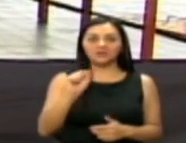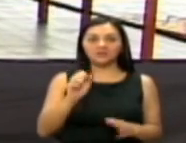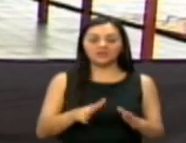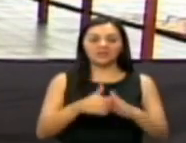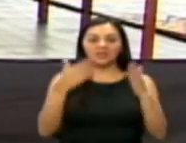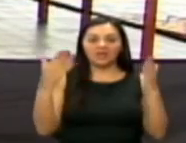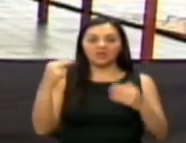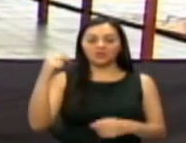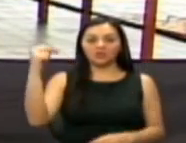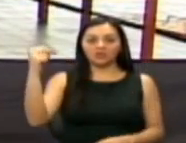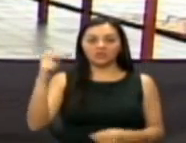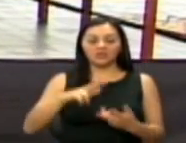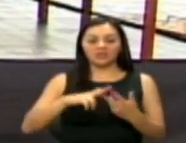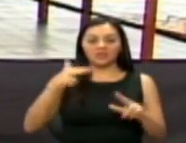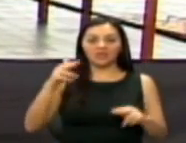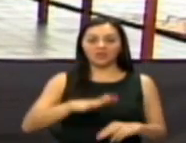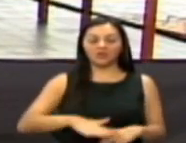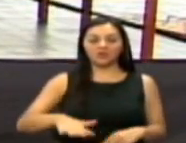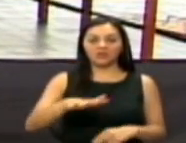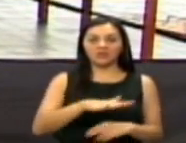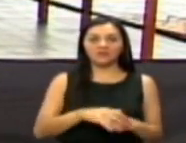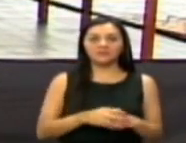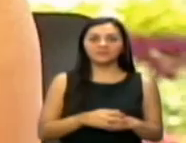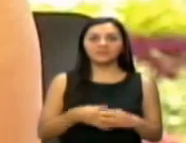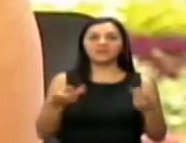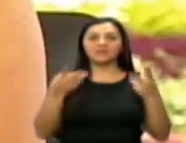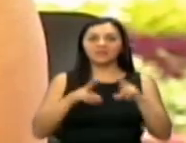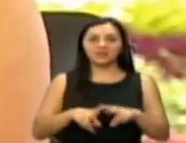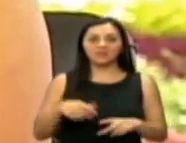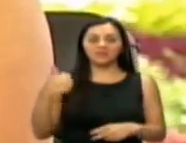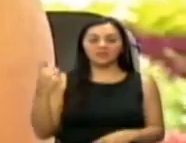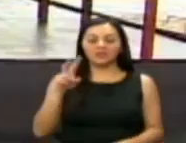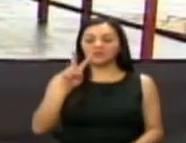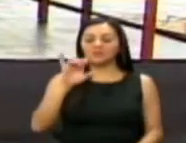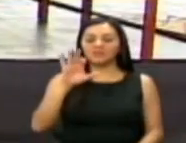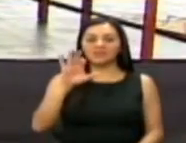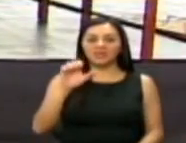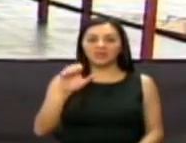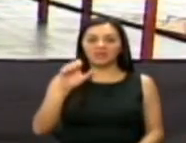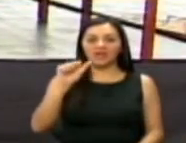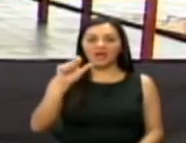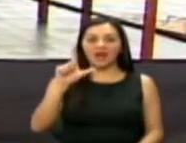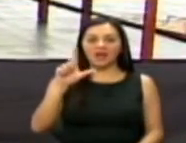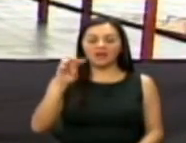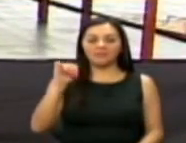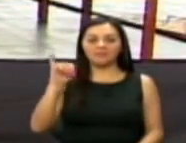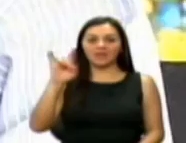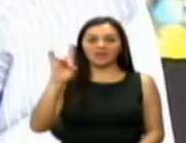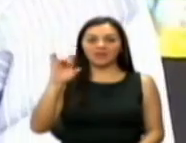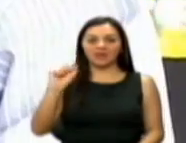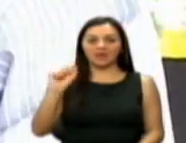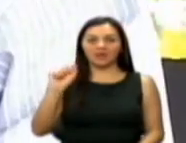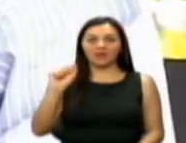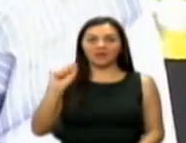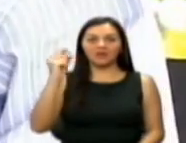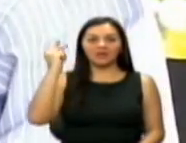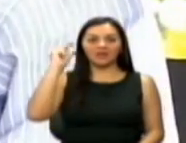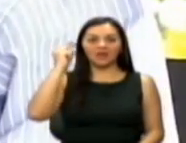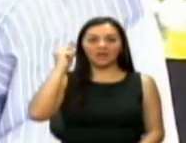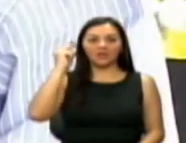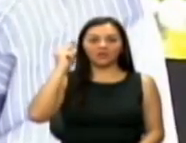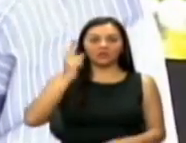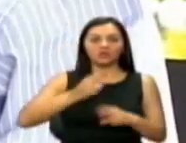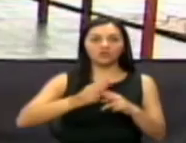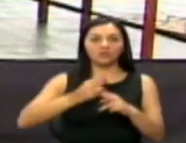de la región, precisamente norte del país. Y también nos acompaña Vicente Almeida de Radio Tulcán, quienes durante